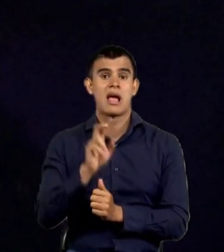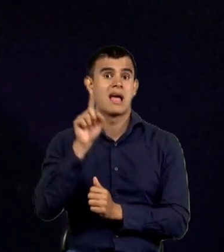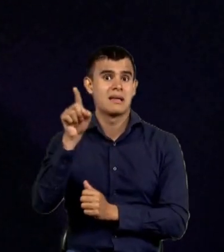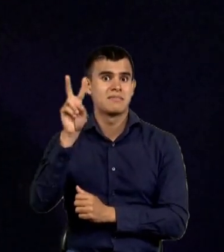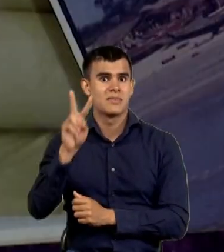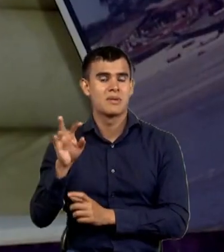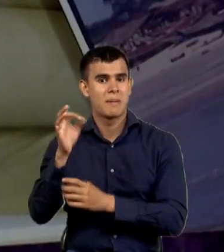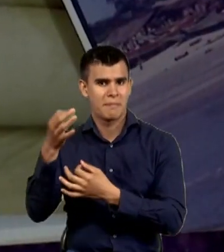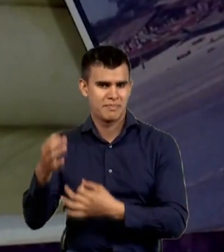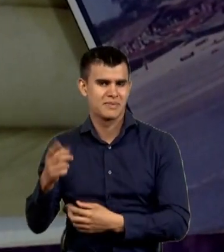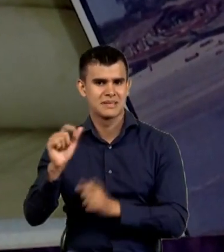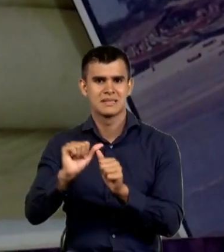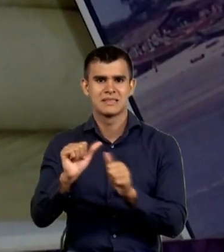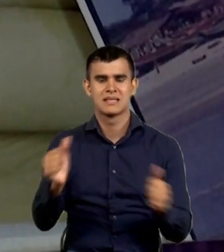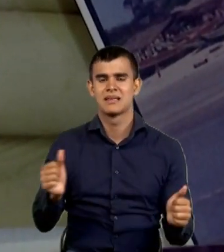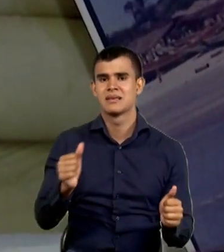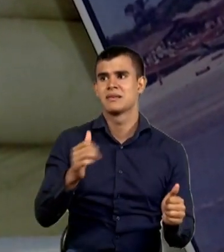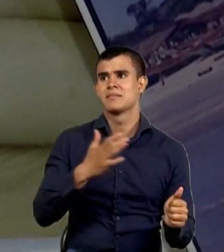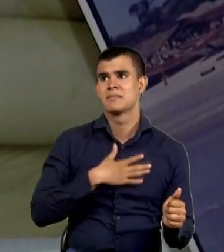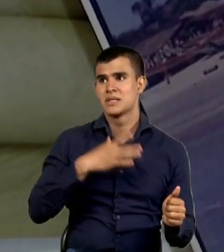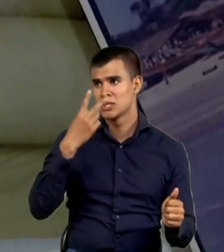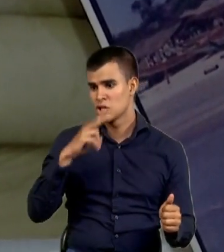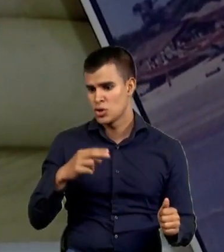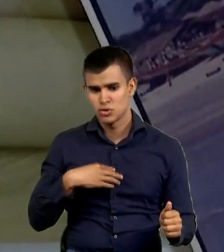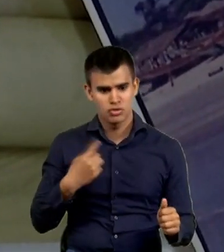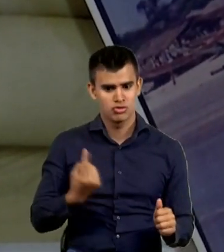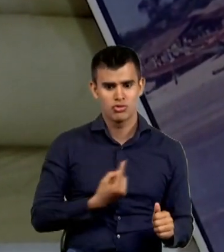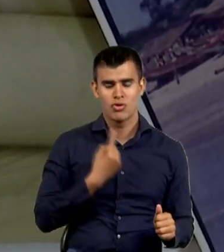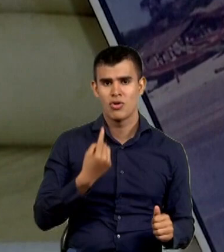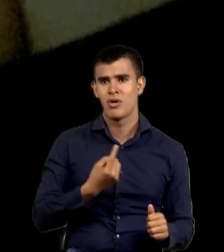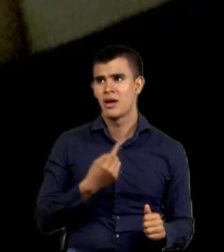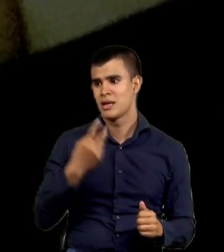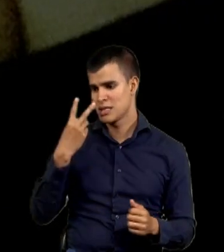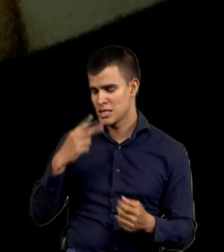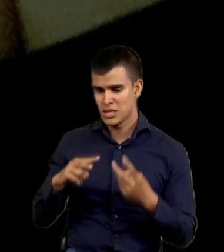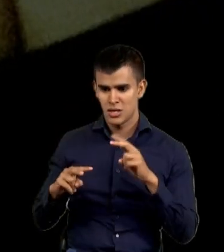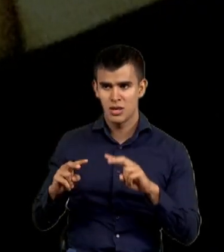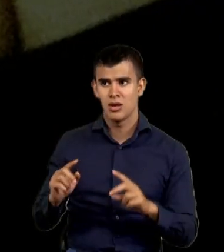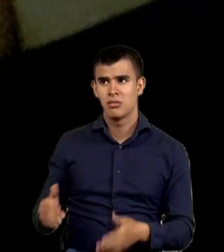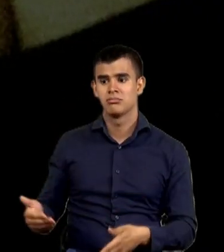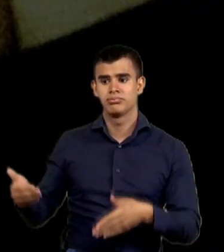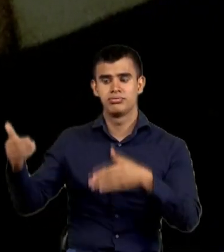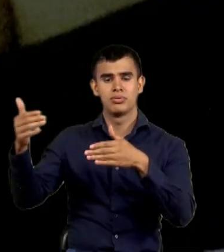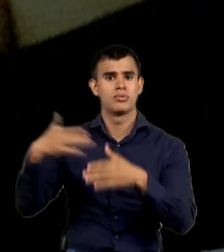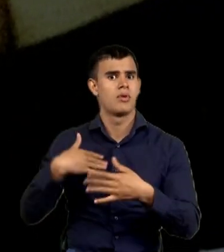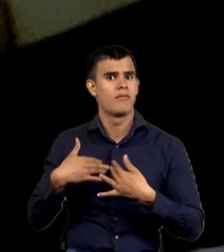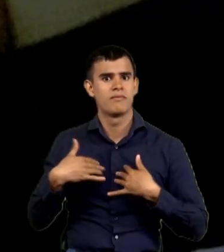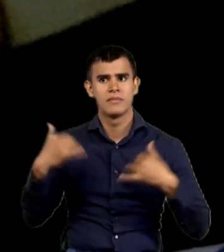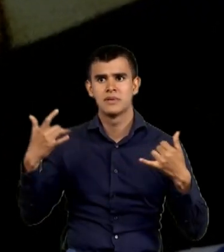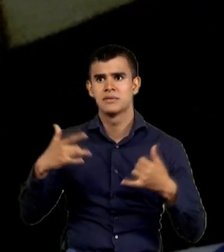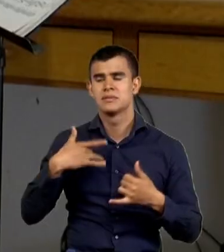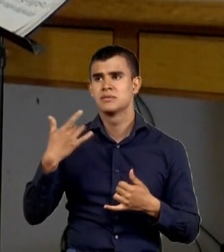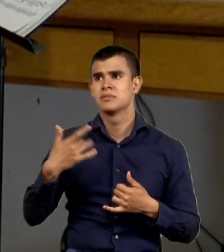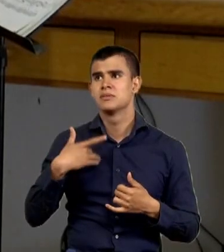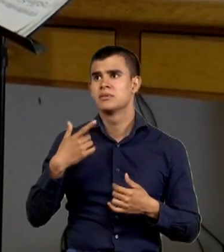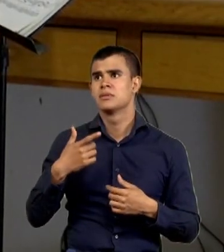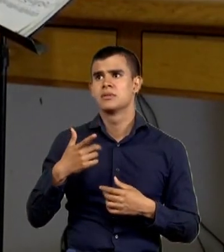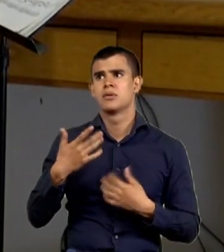Y él se fue para Francia y yo me quedé con mis hijos, criando a mis hijos yo sola en Venezuela, feliz, de verdad, muy